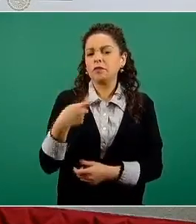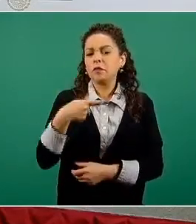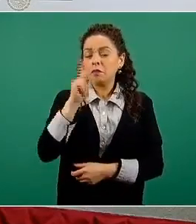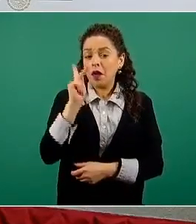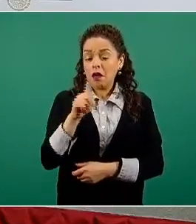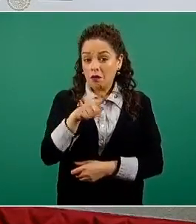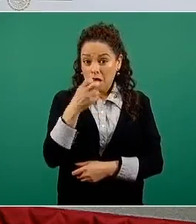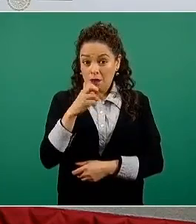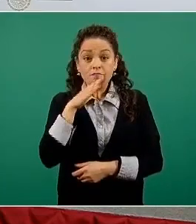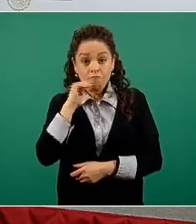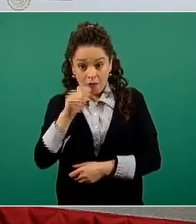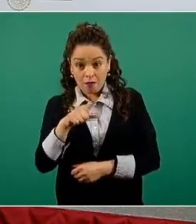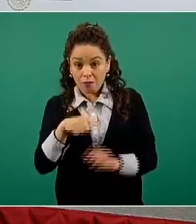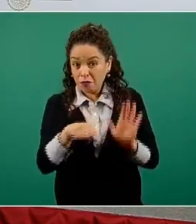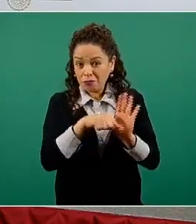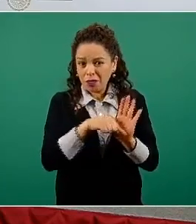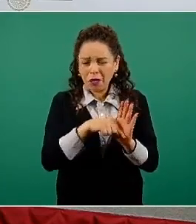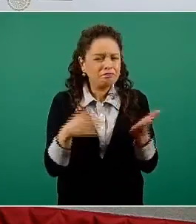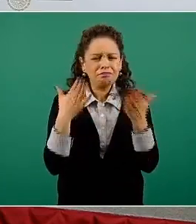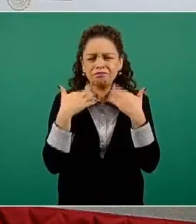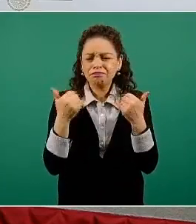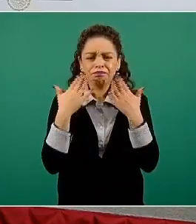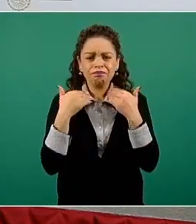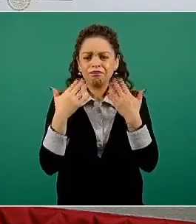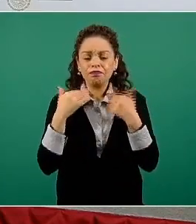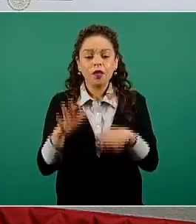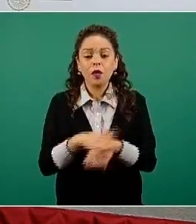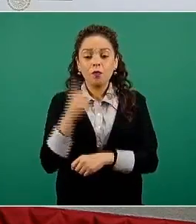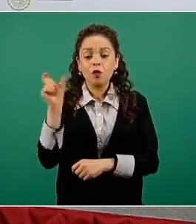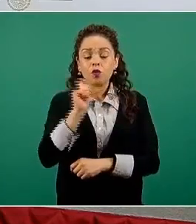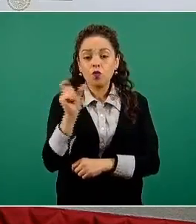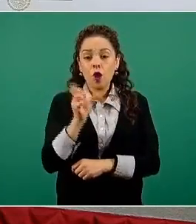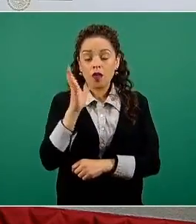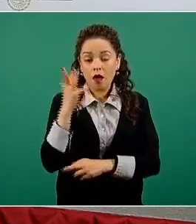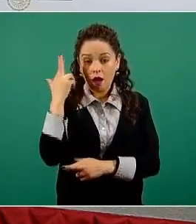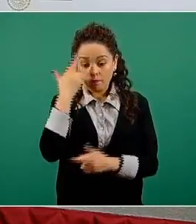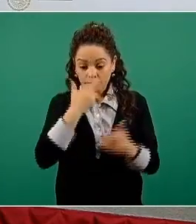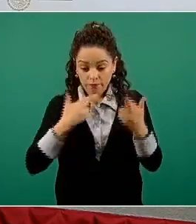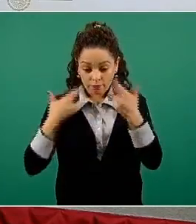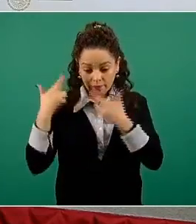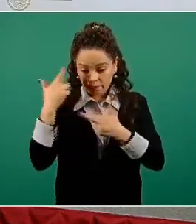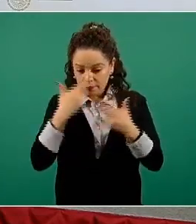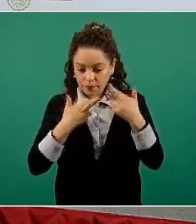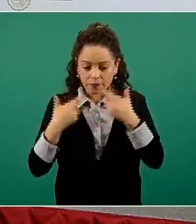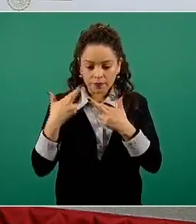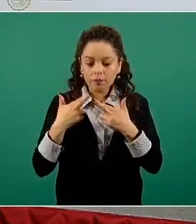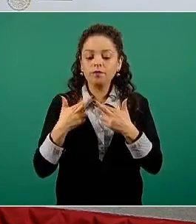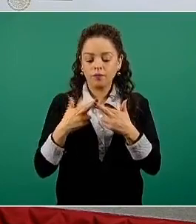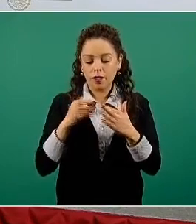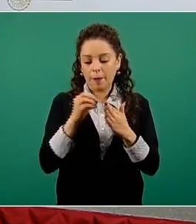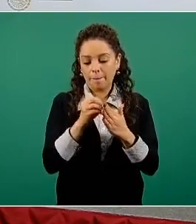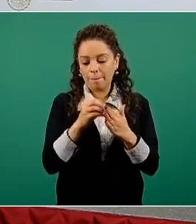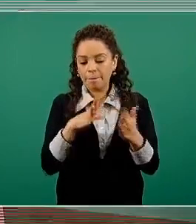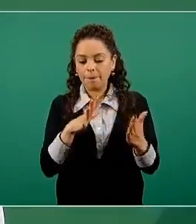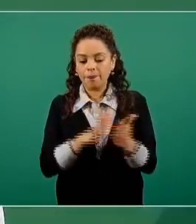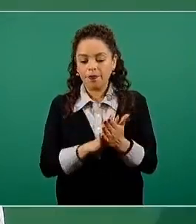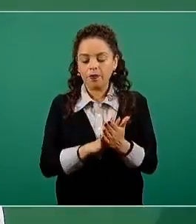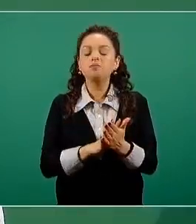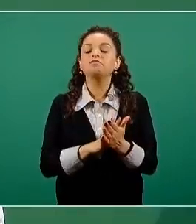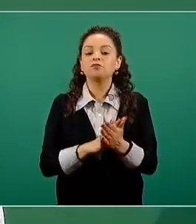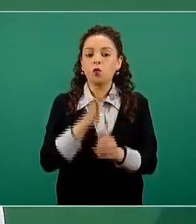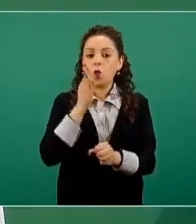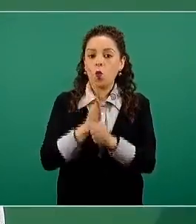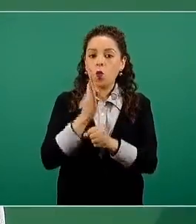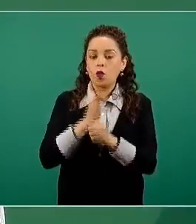¿verdad? En el sentido de que al momento de la evaluación se toma el dato del riesgo que en este momento tiene